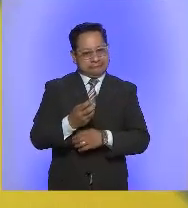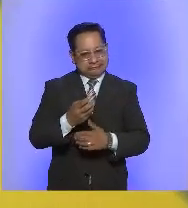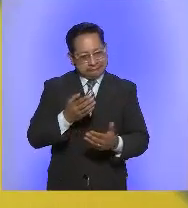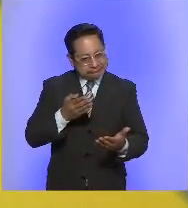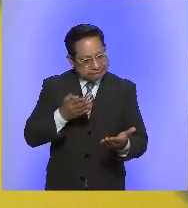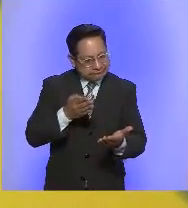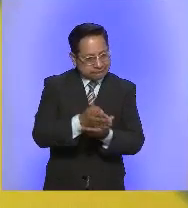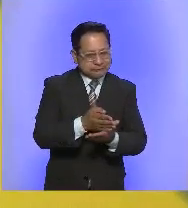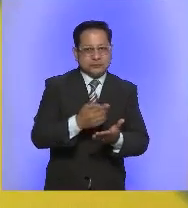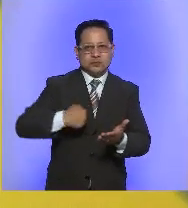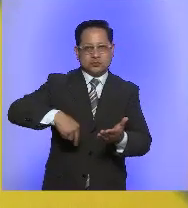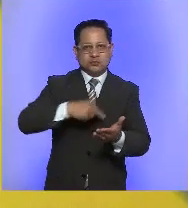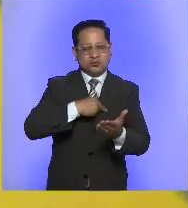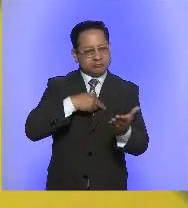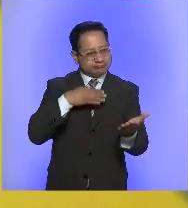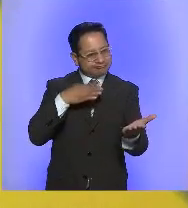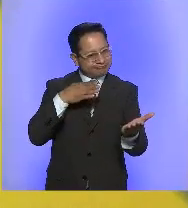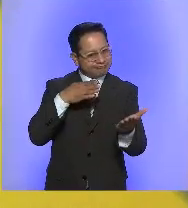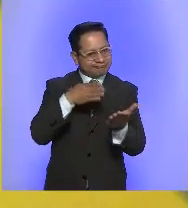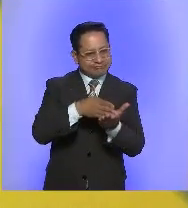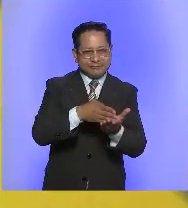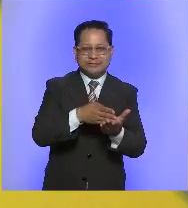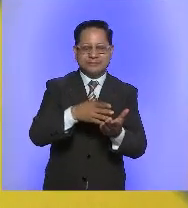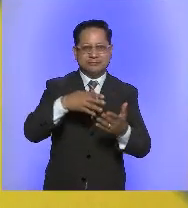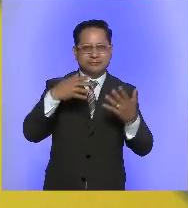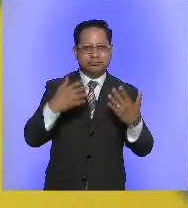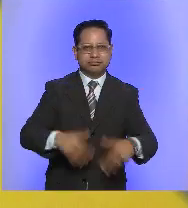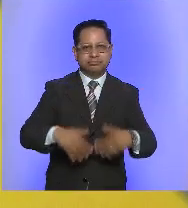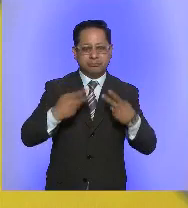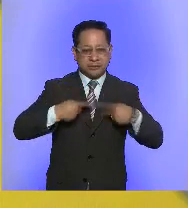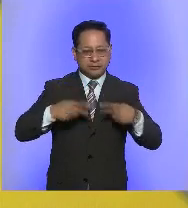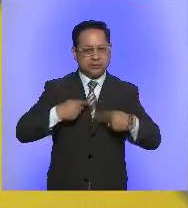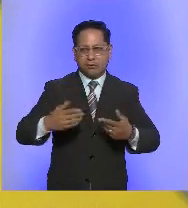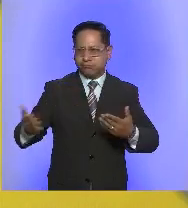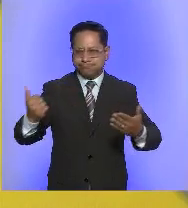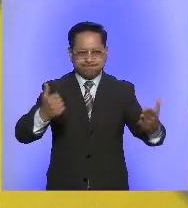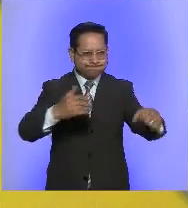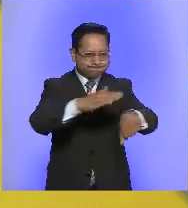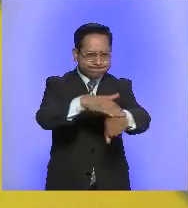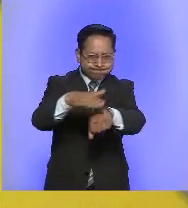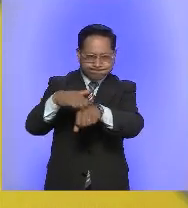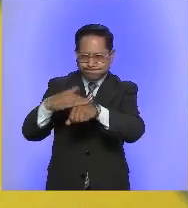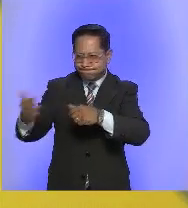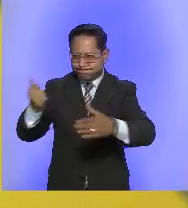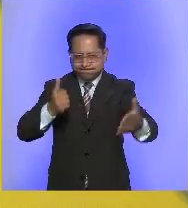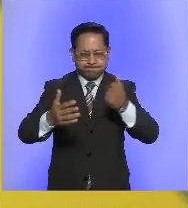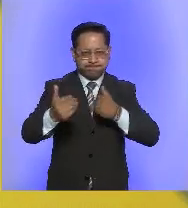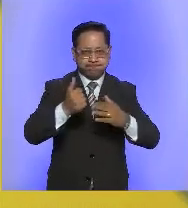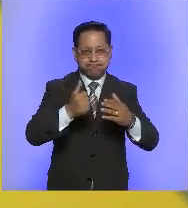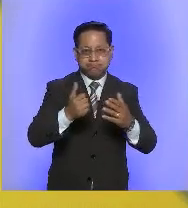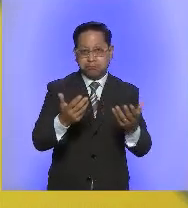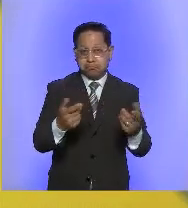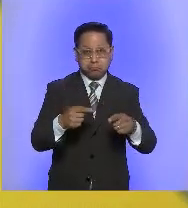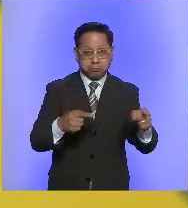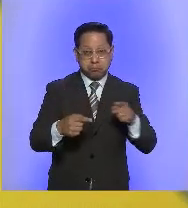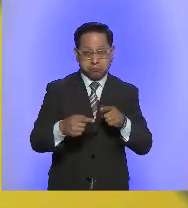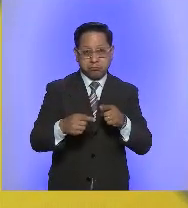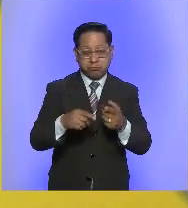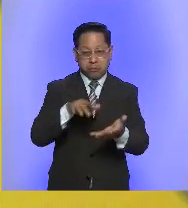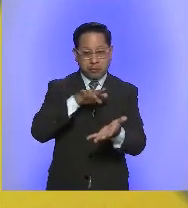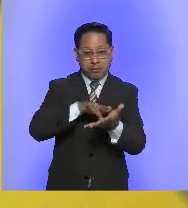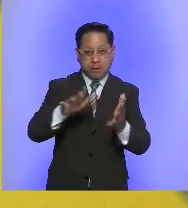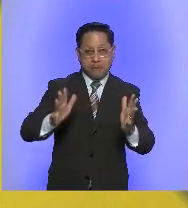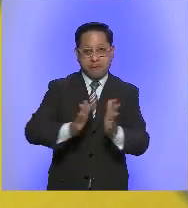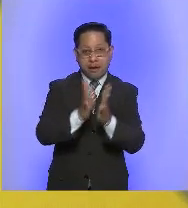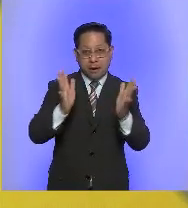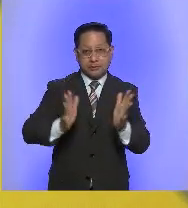Aparte de que salga la ciudadanía a votar, convencerlos, darles nosotros como autoridades electorales las